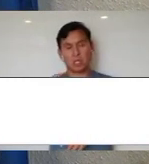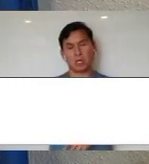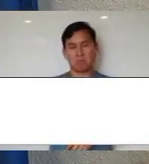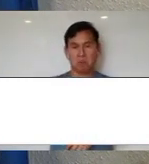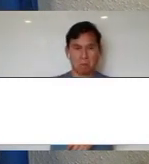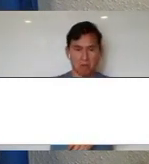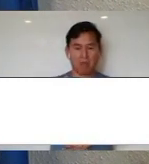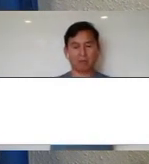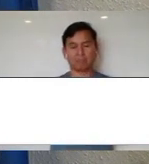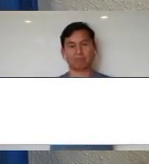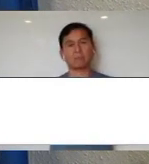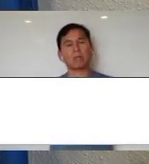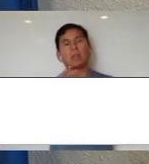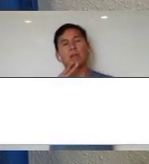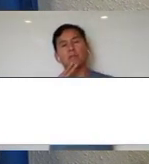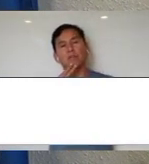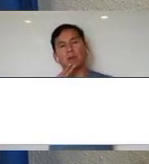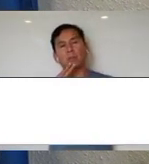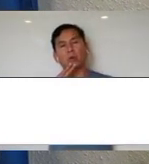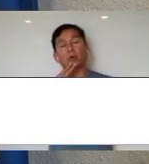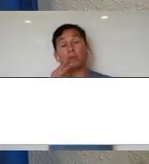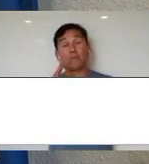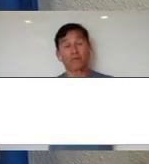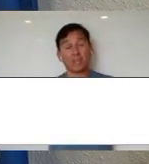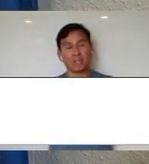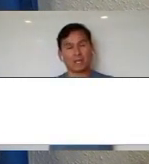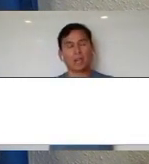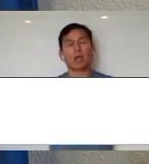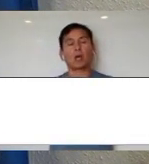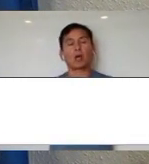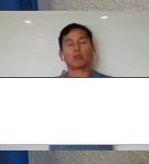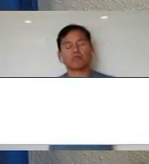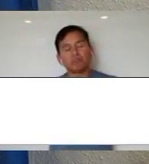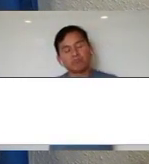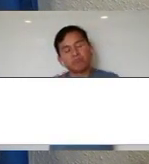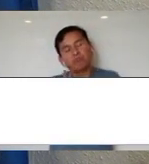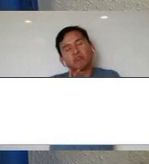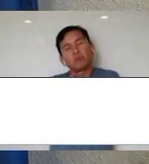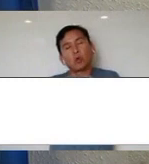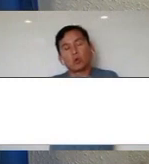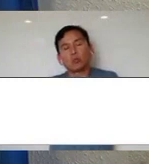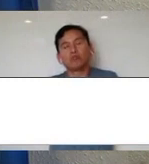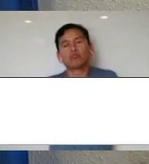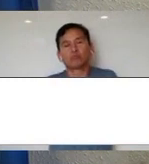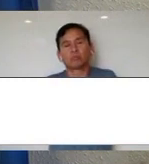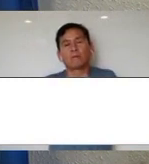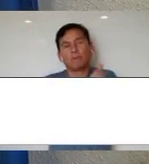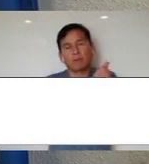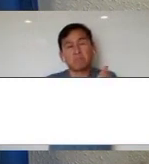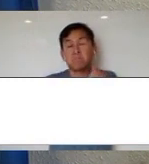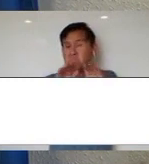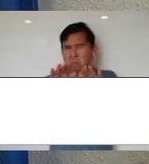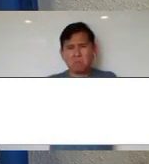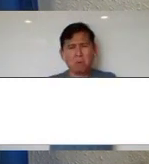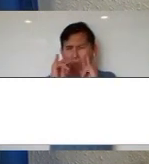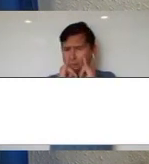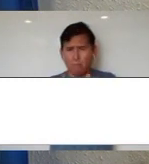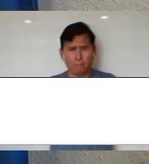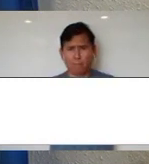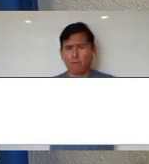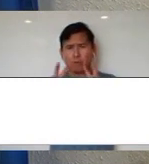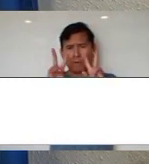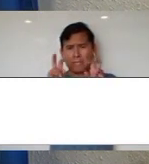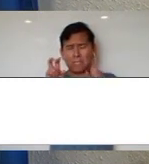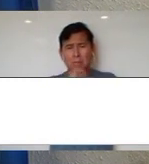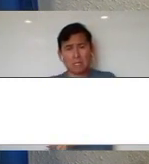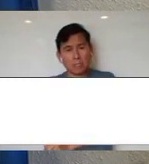madre, es a que vivamos esta fiesta con los nuestros. Podemos tener los mismos ritos religiosos y las mismas